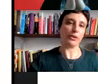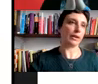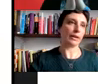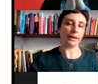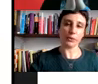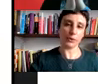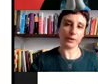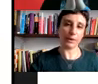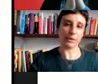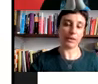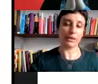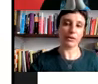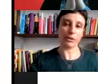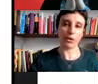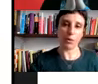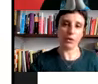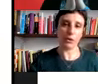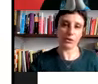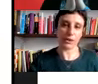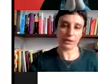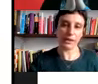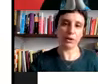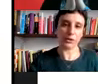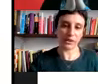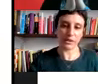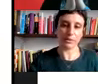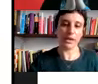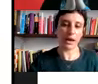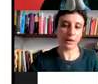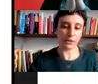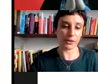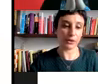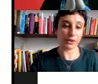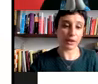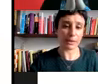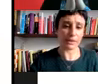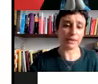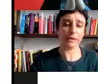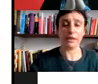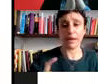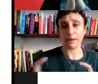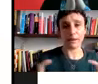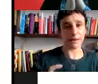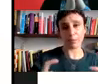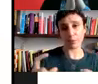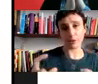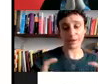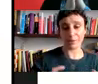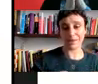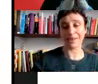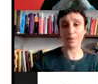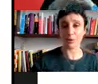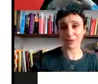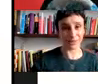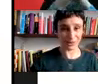atención, mejoren en sus establecimientos cómo se atendía, cómo se recibía a las personas con discapacidad. Y la propuesta era